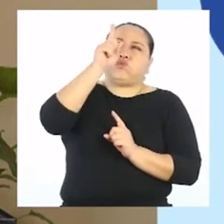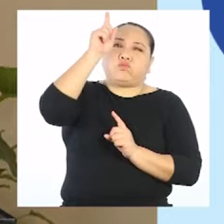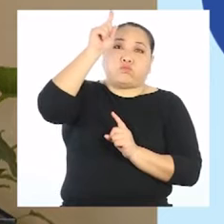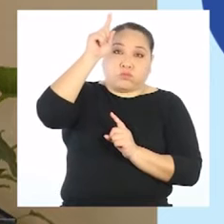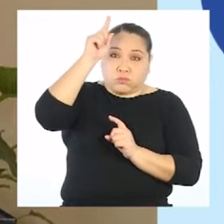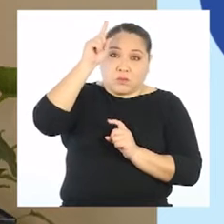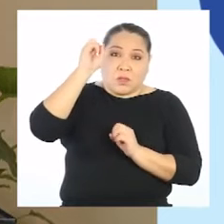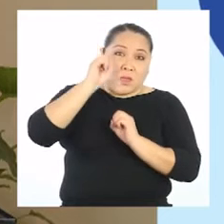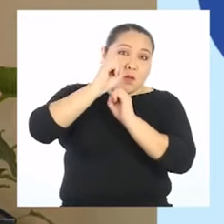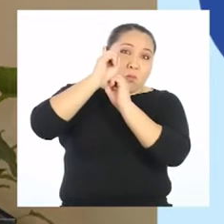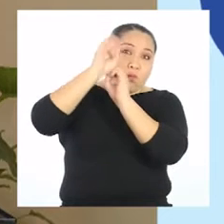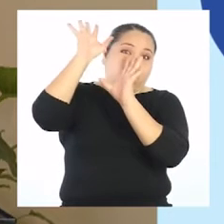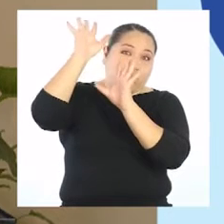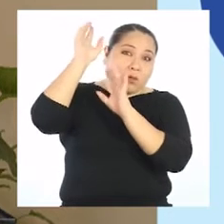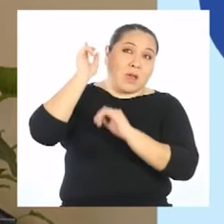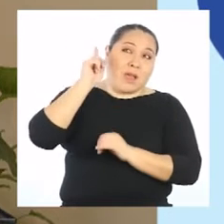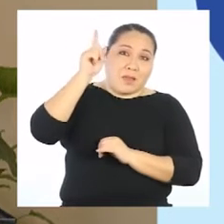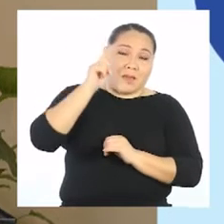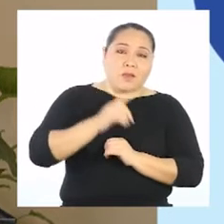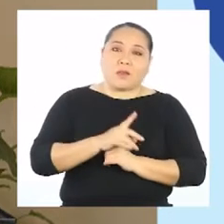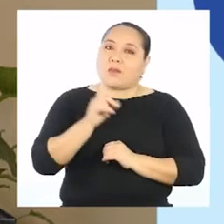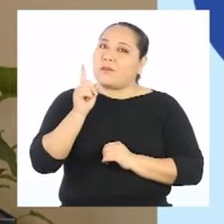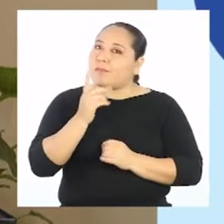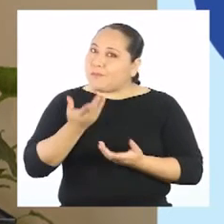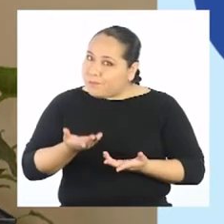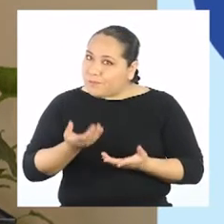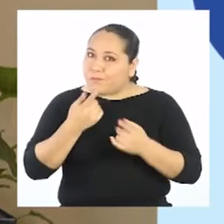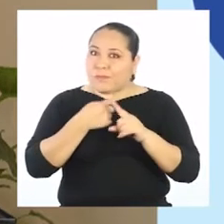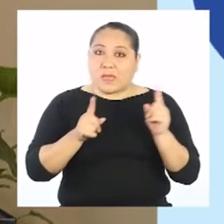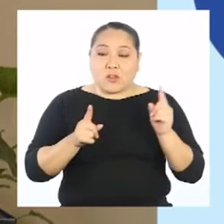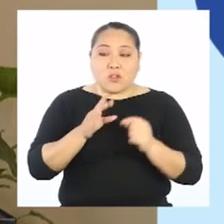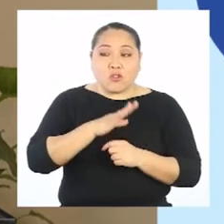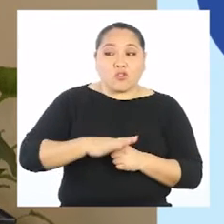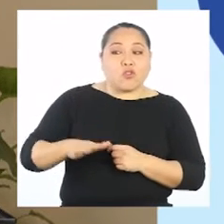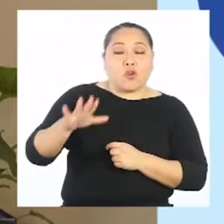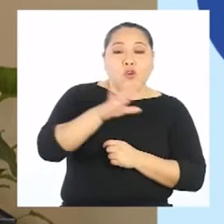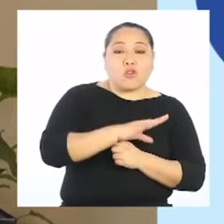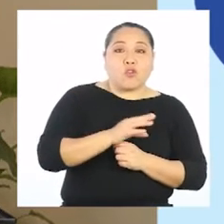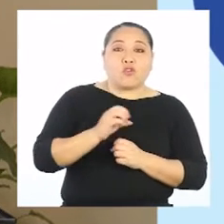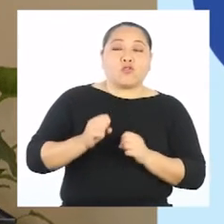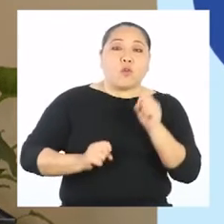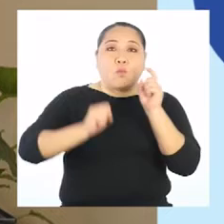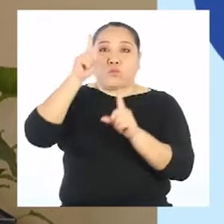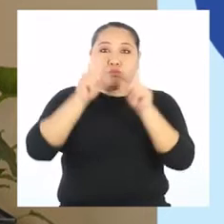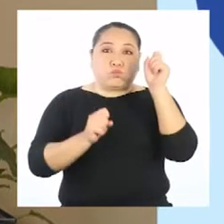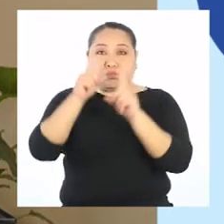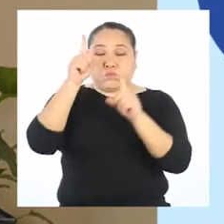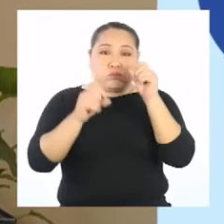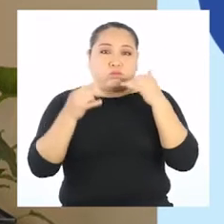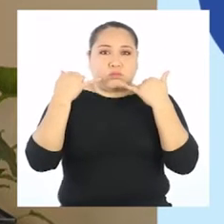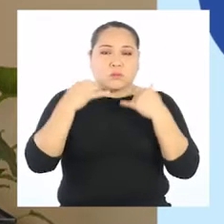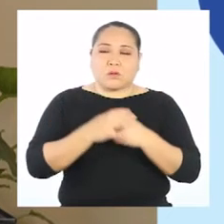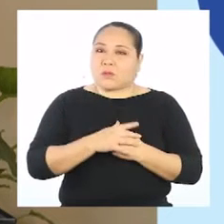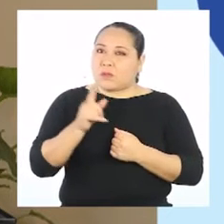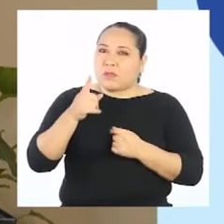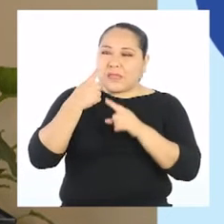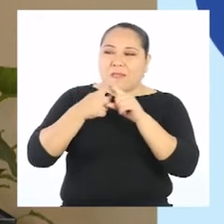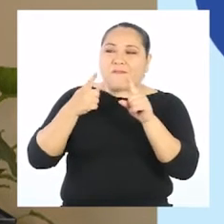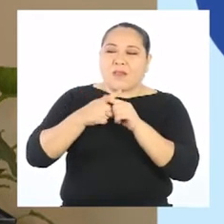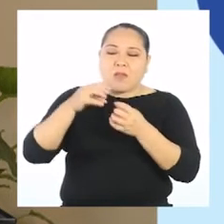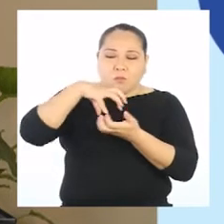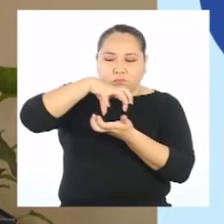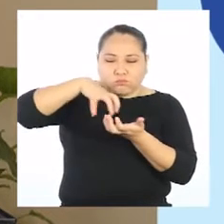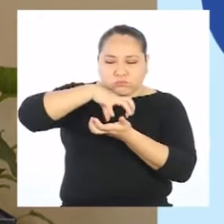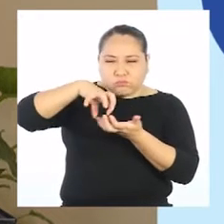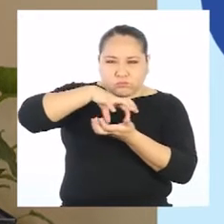elevadas alturas para después estallar. No obstante, todos los fuegos artificiales poseen una